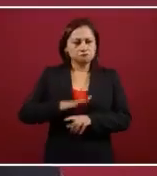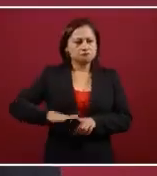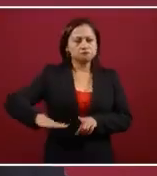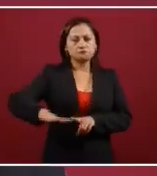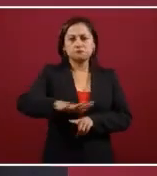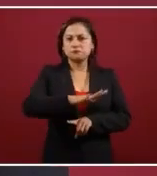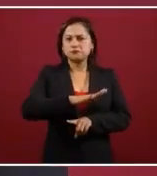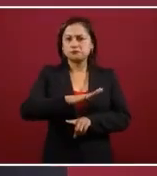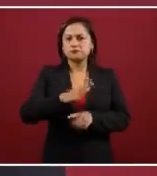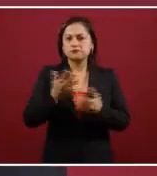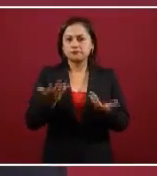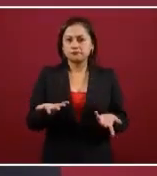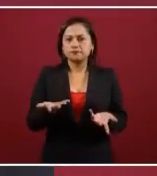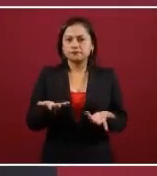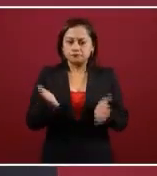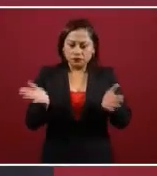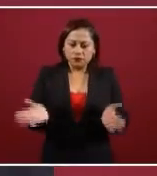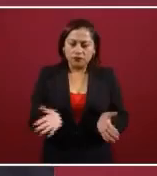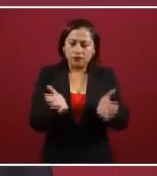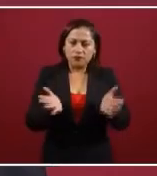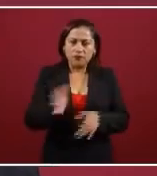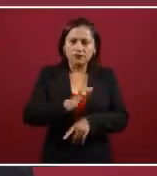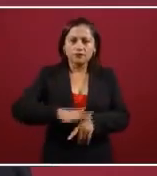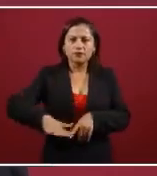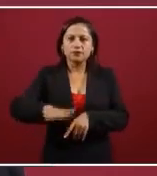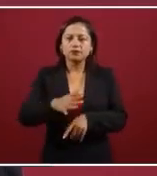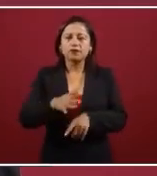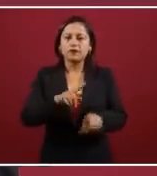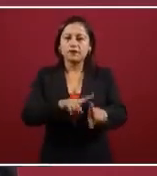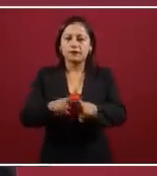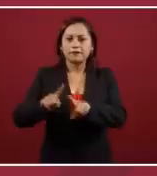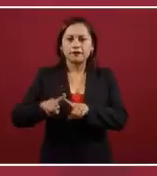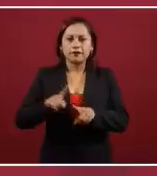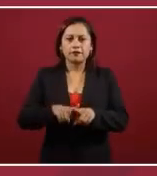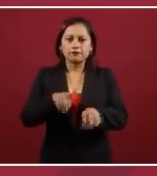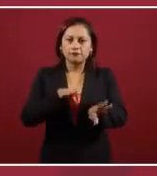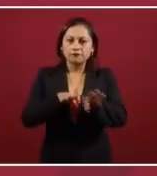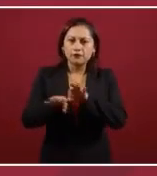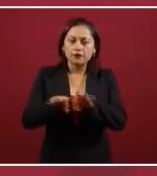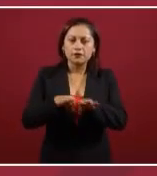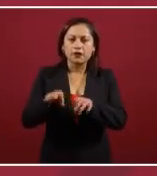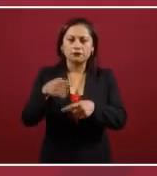impulsar actividad productiva, apoyar a la gente humilde, a la gente pobre,